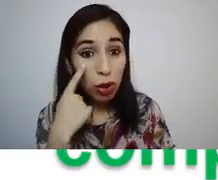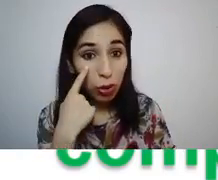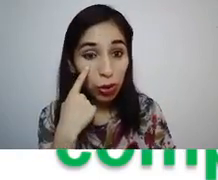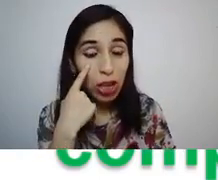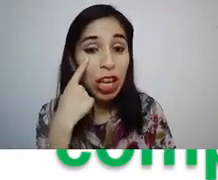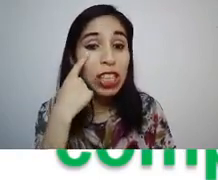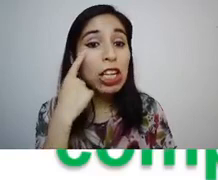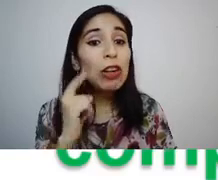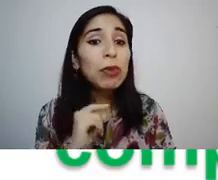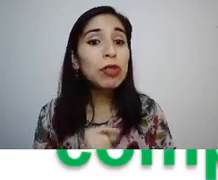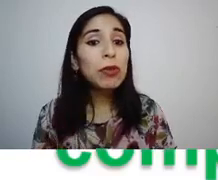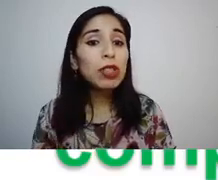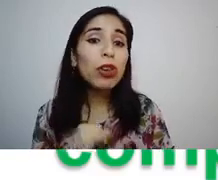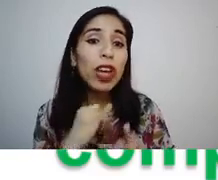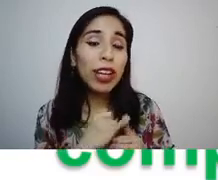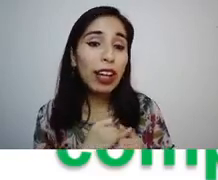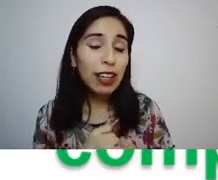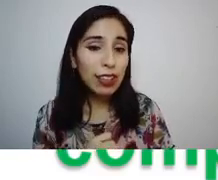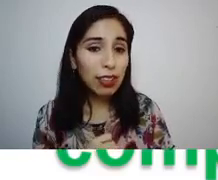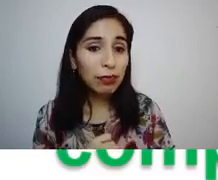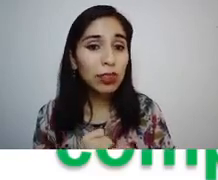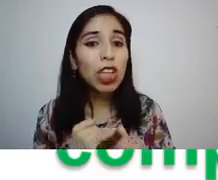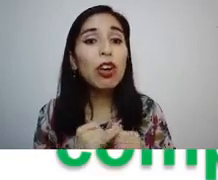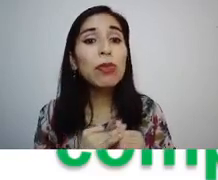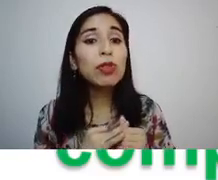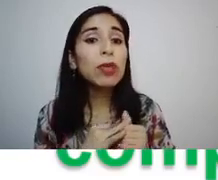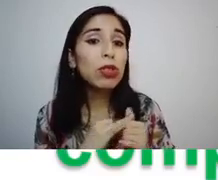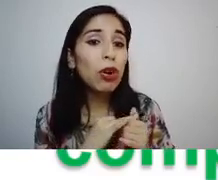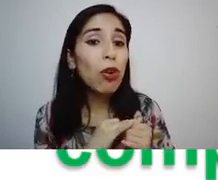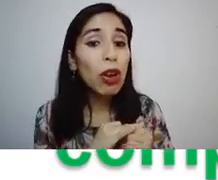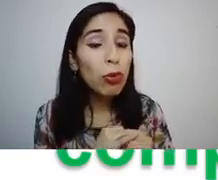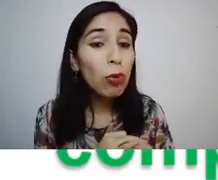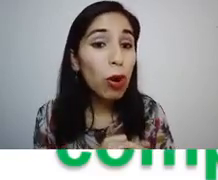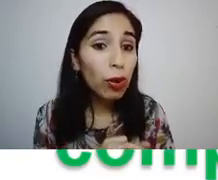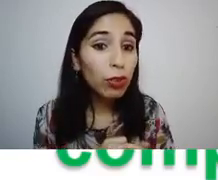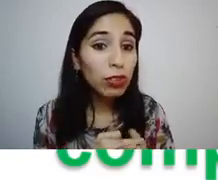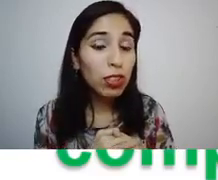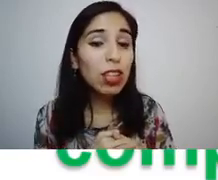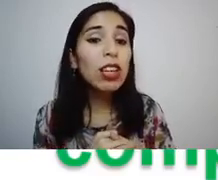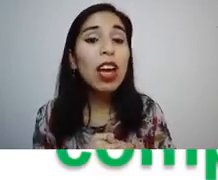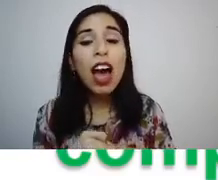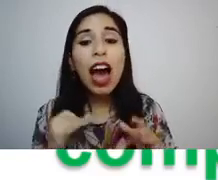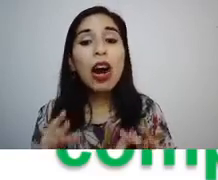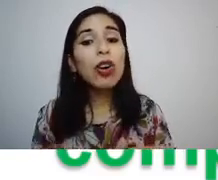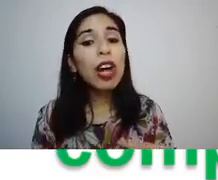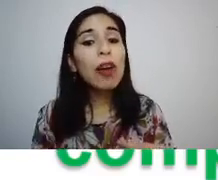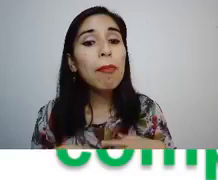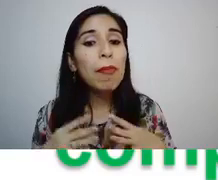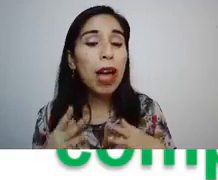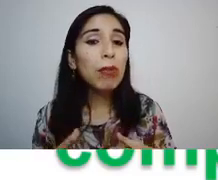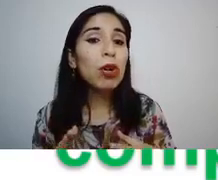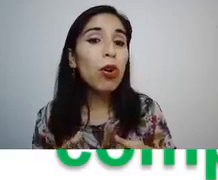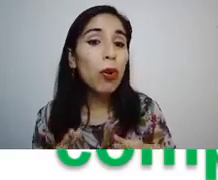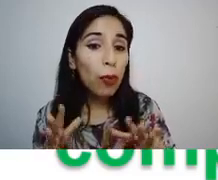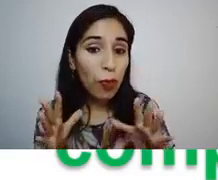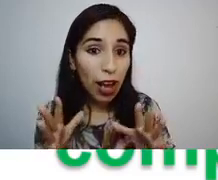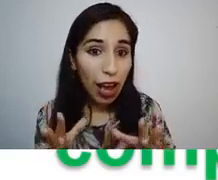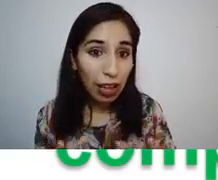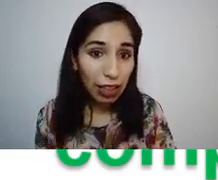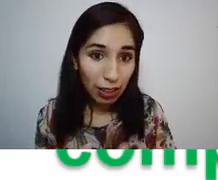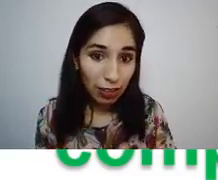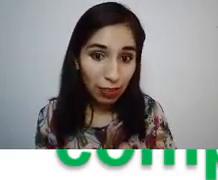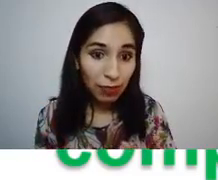ojo ya lo hemos visto en excel ya lo hemos visto en word si ahora veamos lo